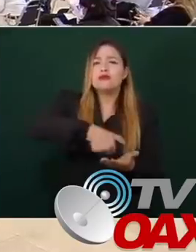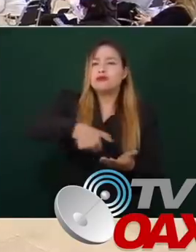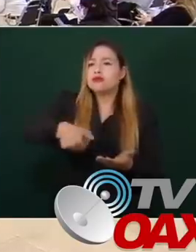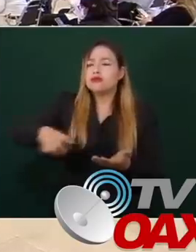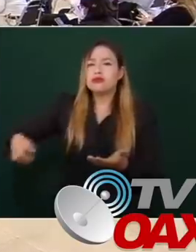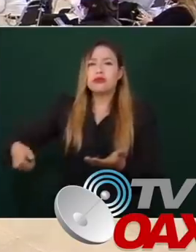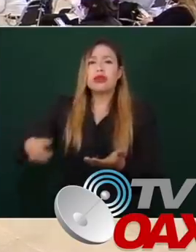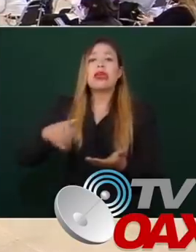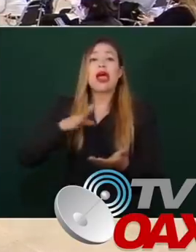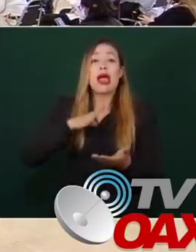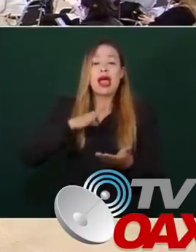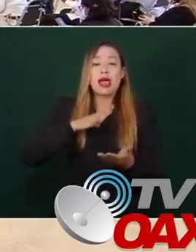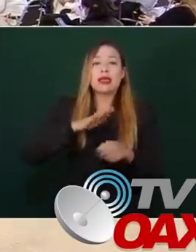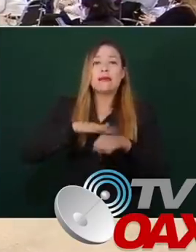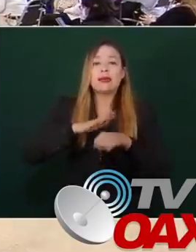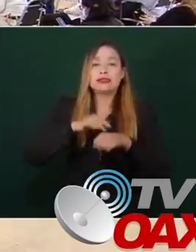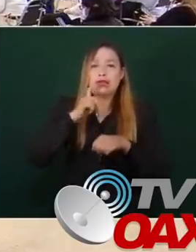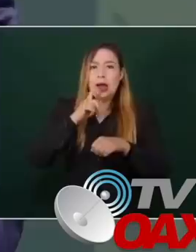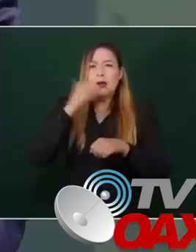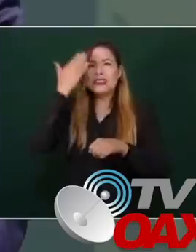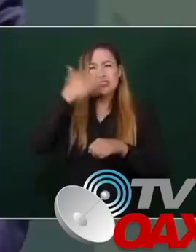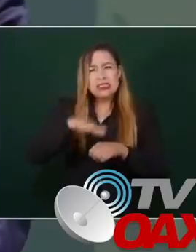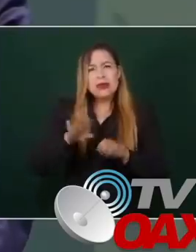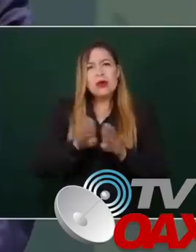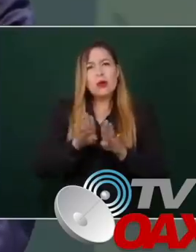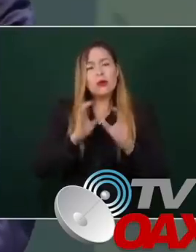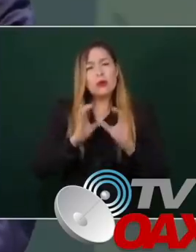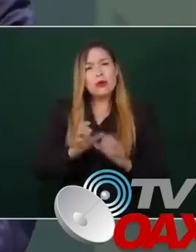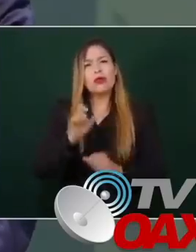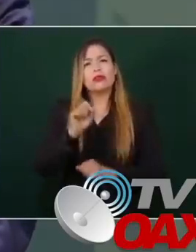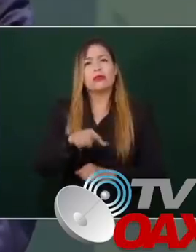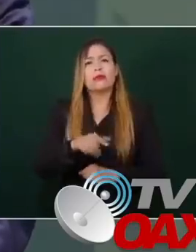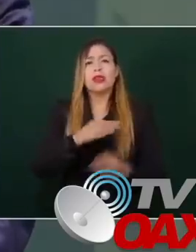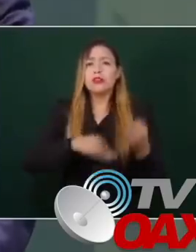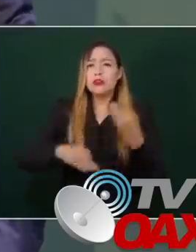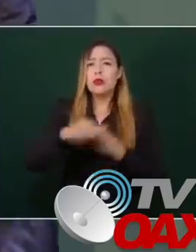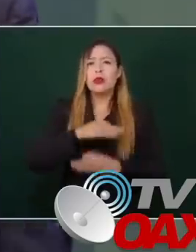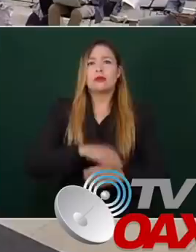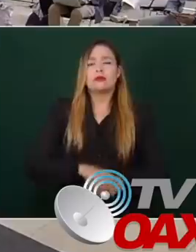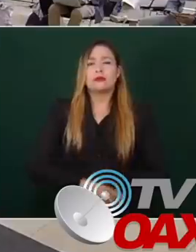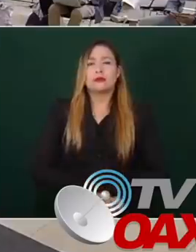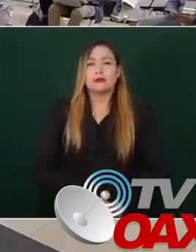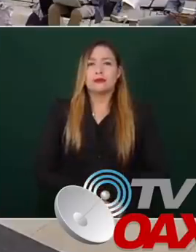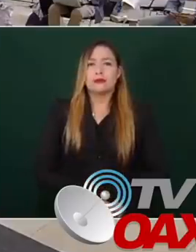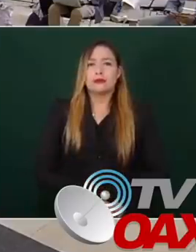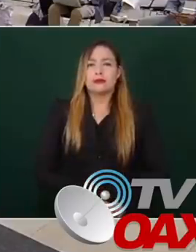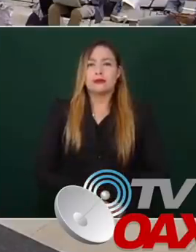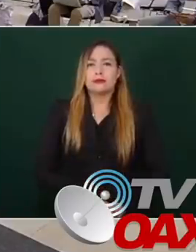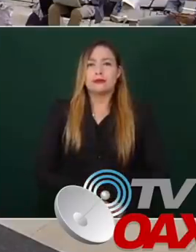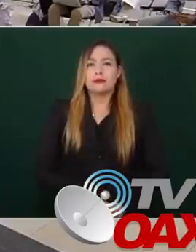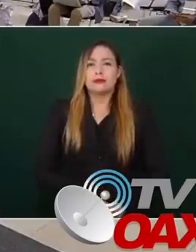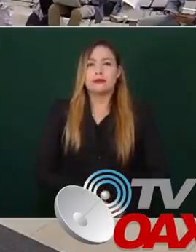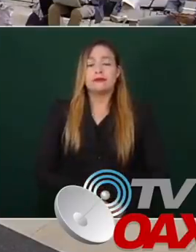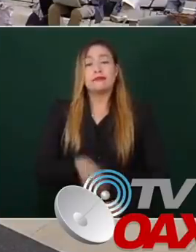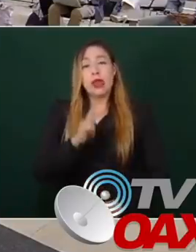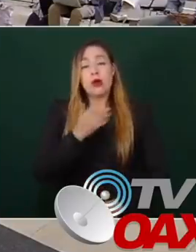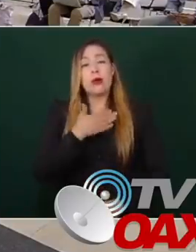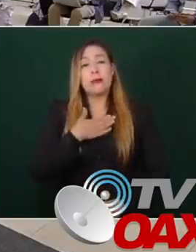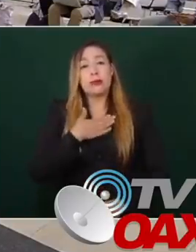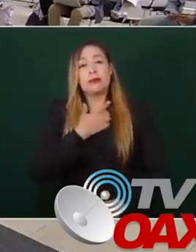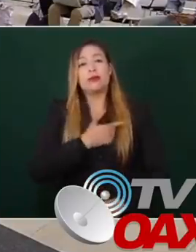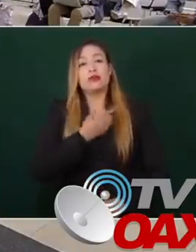tener más agua y cuidar mucho el agua, todos. Pero no sé si se mueve. Pues. Claro que sí.